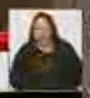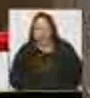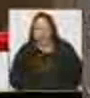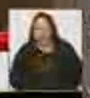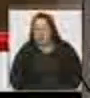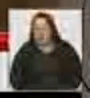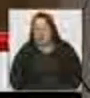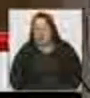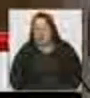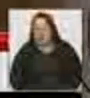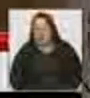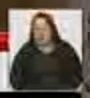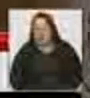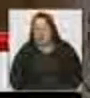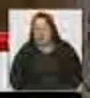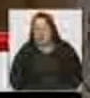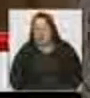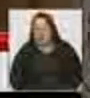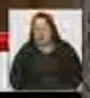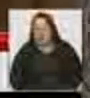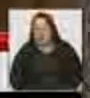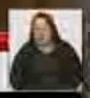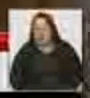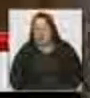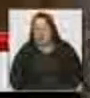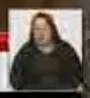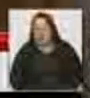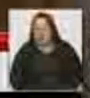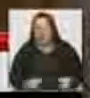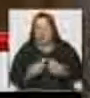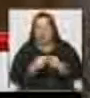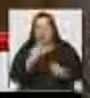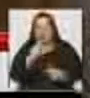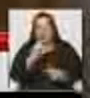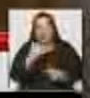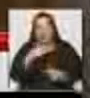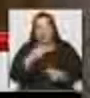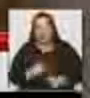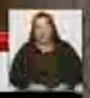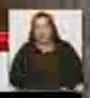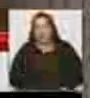mayor mayores comentarios, entonces pasa. Congresista Lescano.